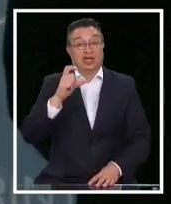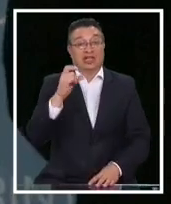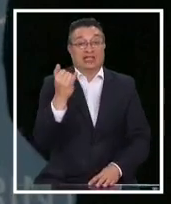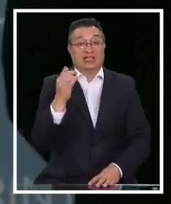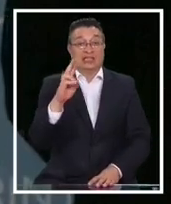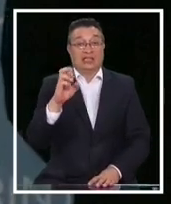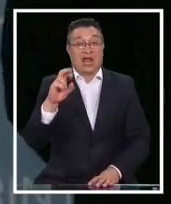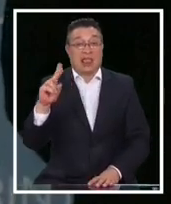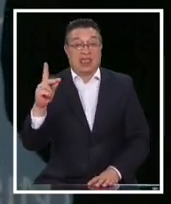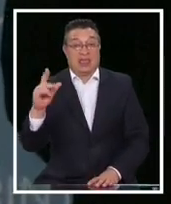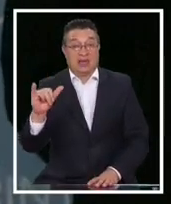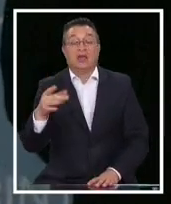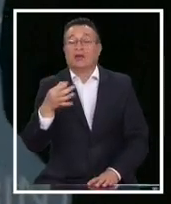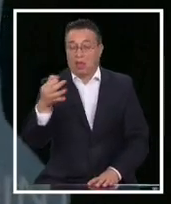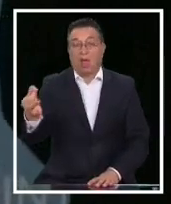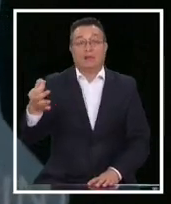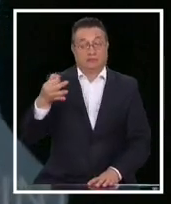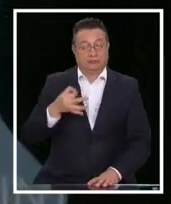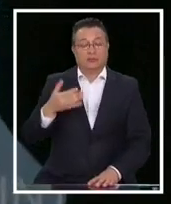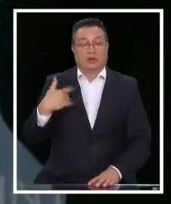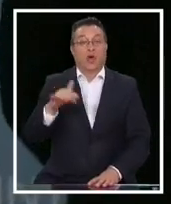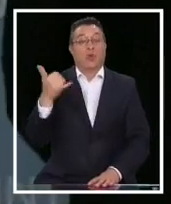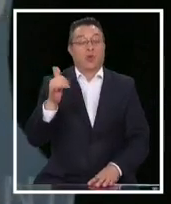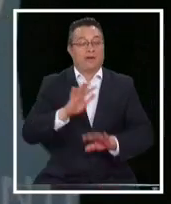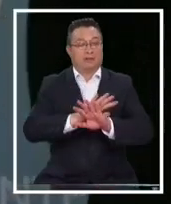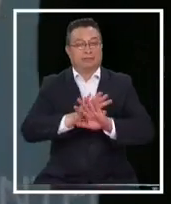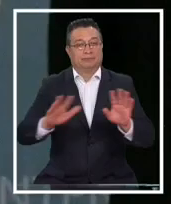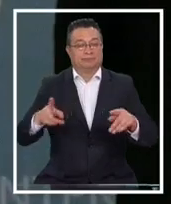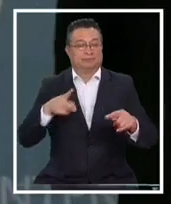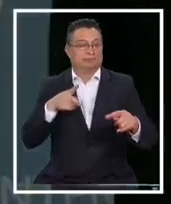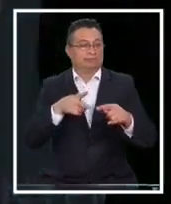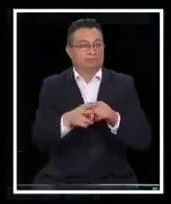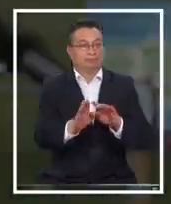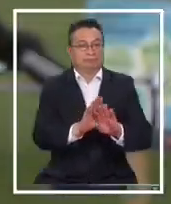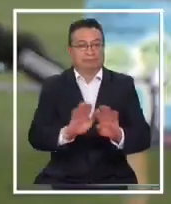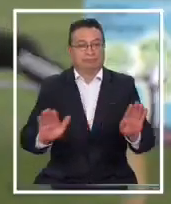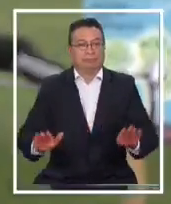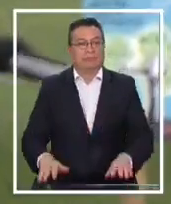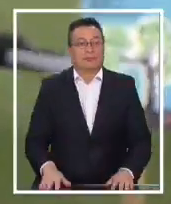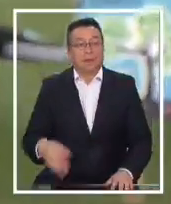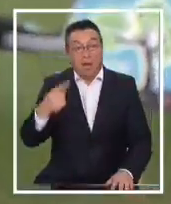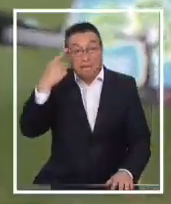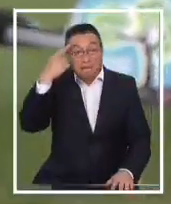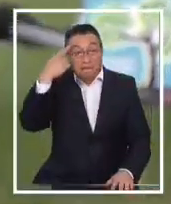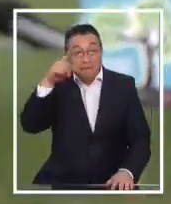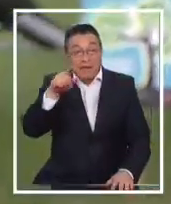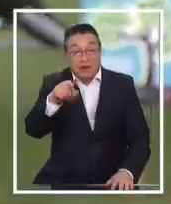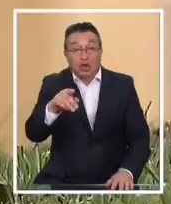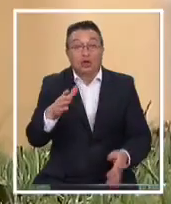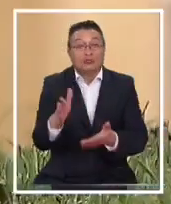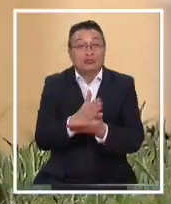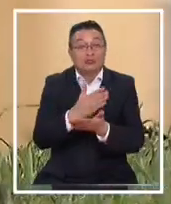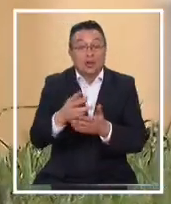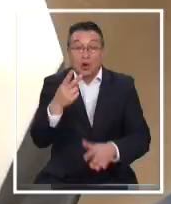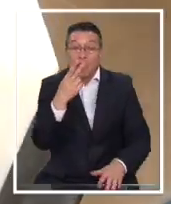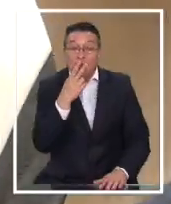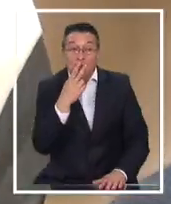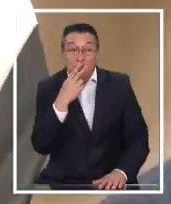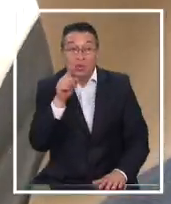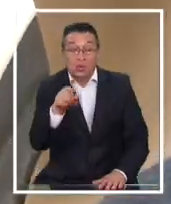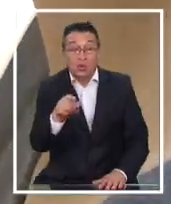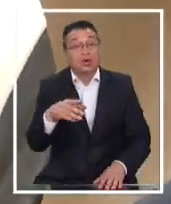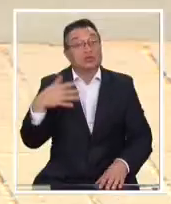hizo esa acotación, este jueves dejan de ser bienes esenciales. Pero la clasificación del tabaco dentro de los